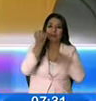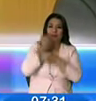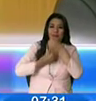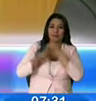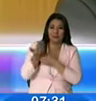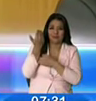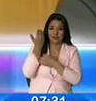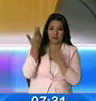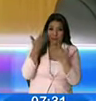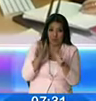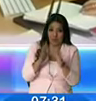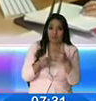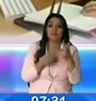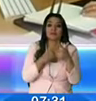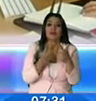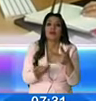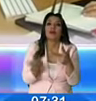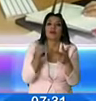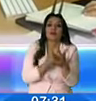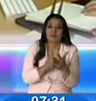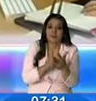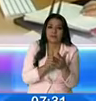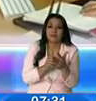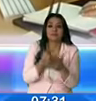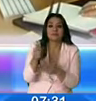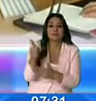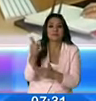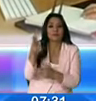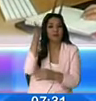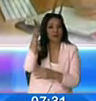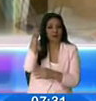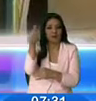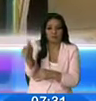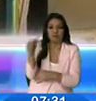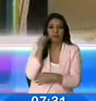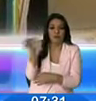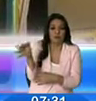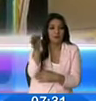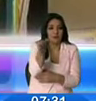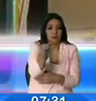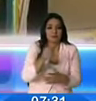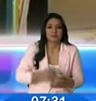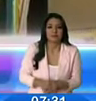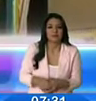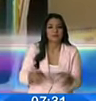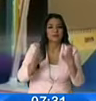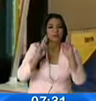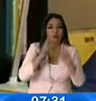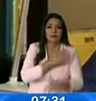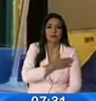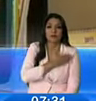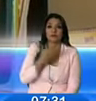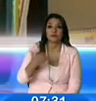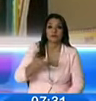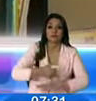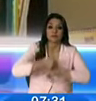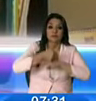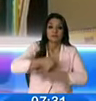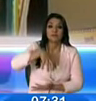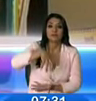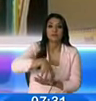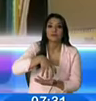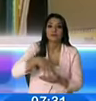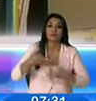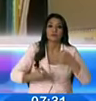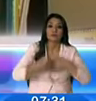el lunes anterior se llevó a cabo la sustentación oral de la acusada. Estamos confiados que la sala de la Corte Provincial de Justicia